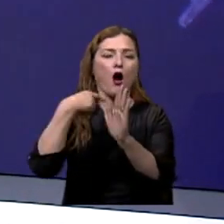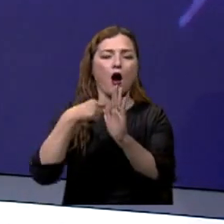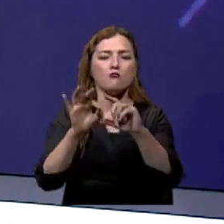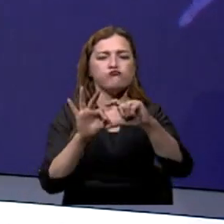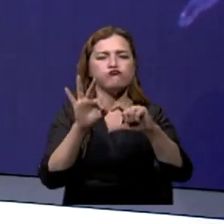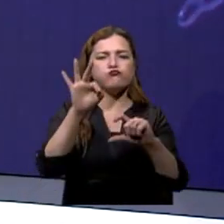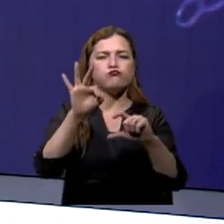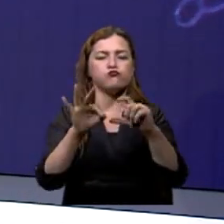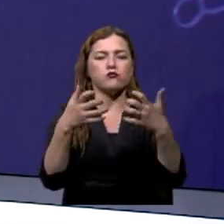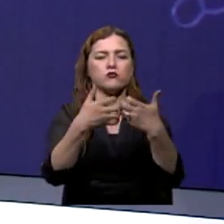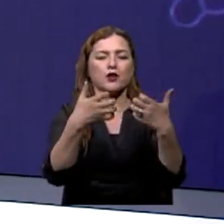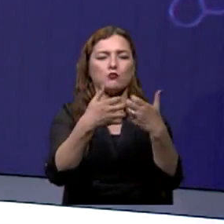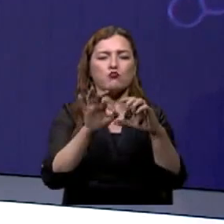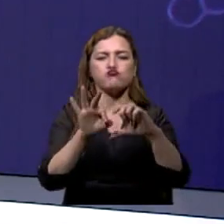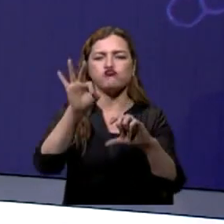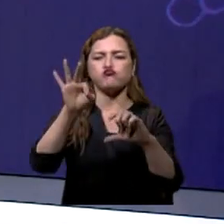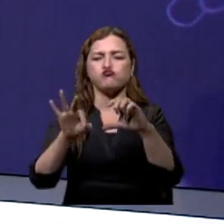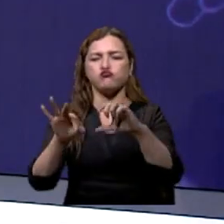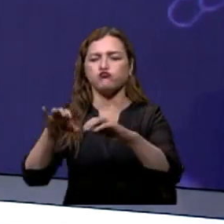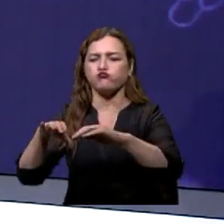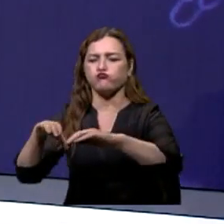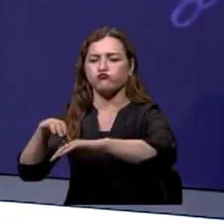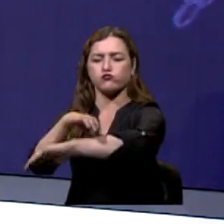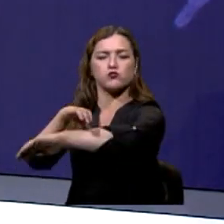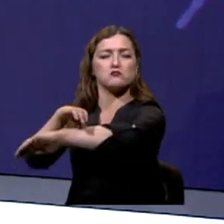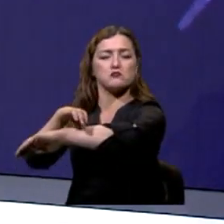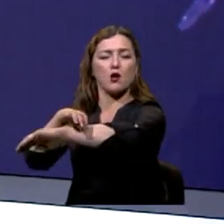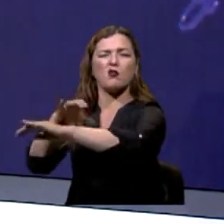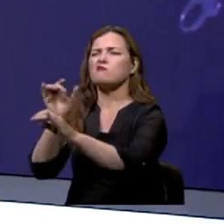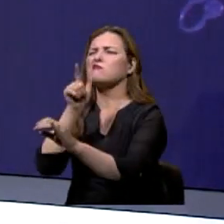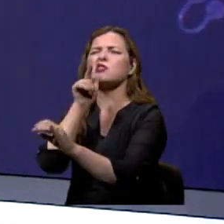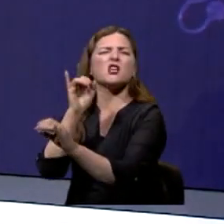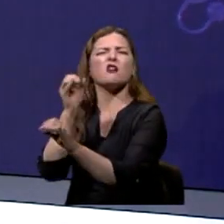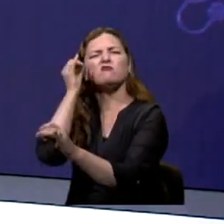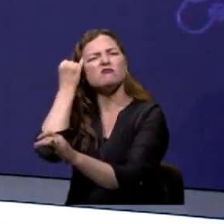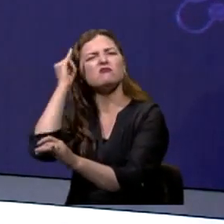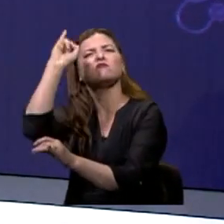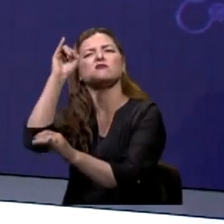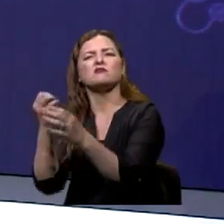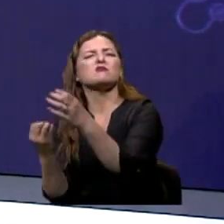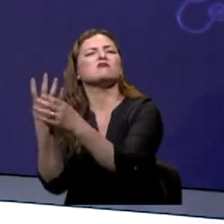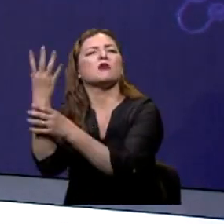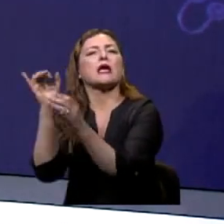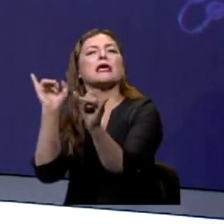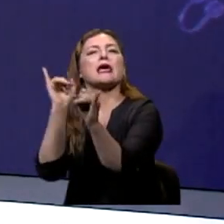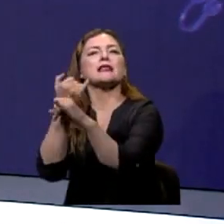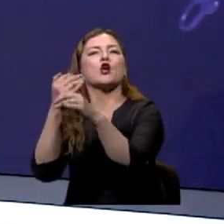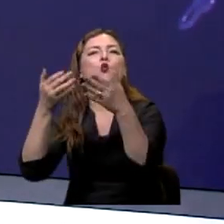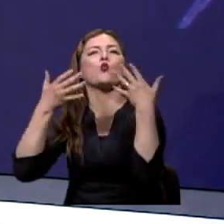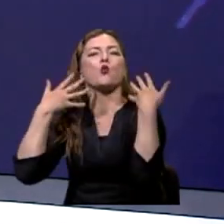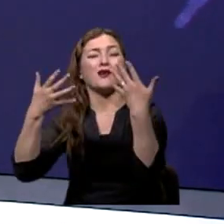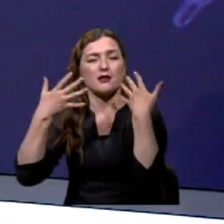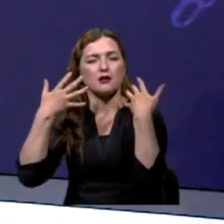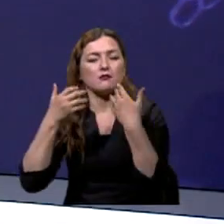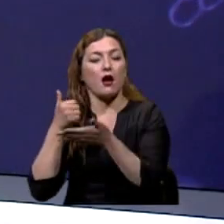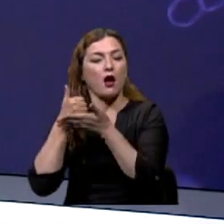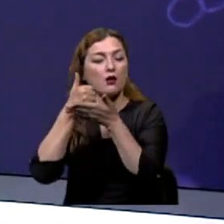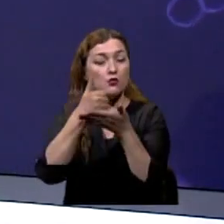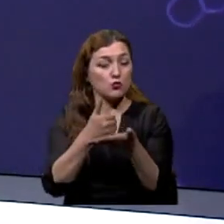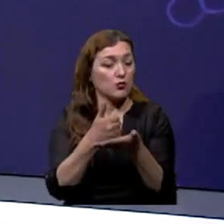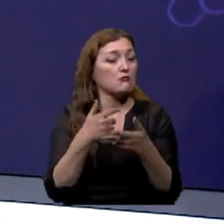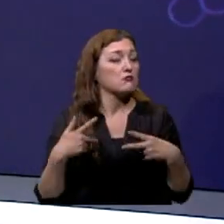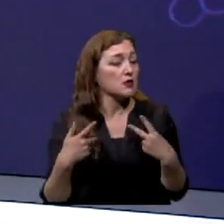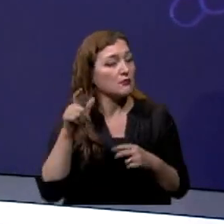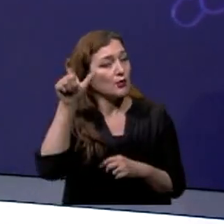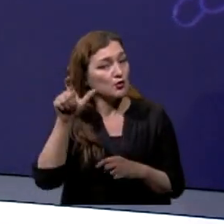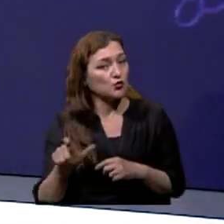ingeniero guayaquileño ha creado prótesis que ha dado un giro a la vida de cientos de personas con algún tipo de amputación o malformación. Se